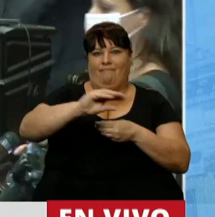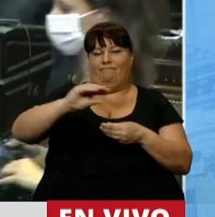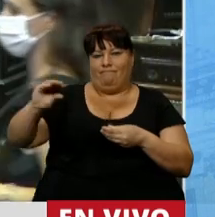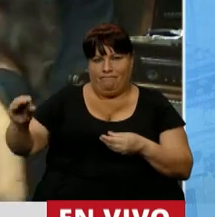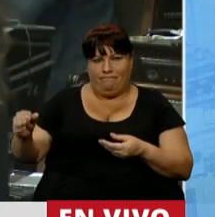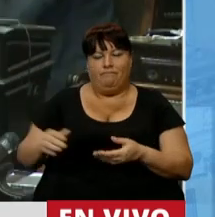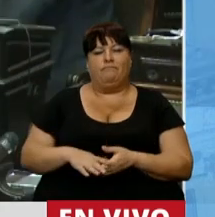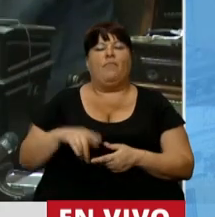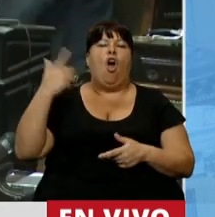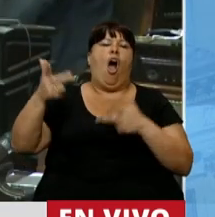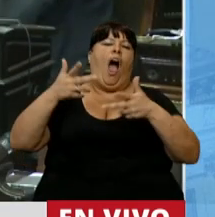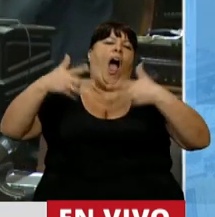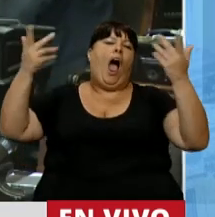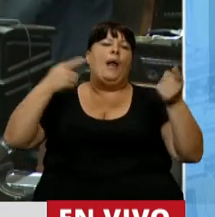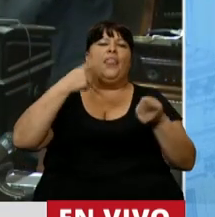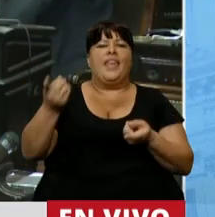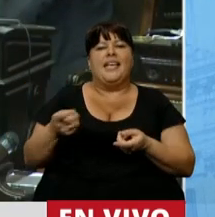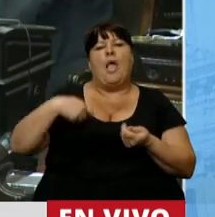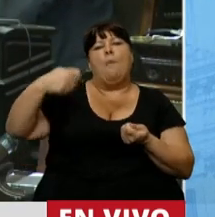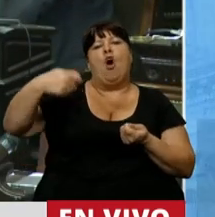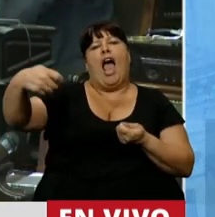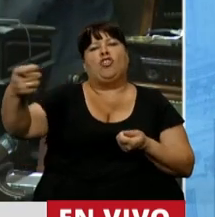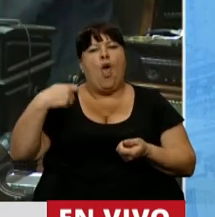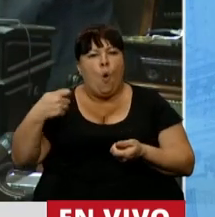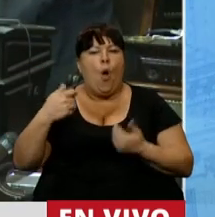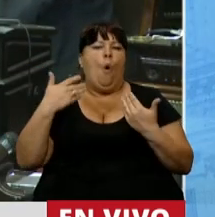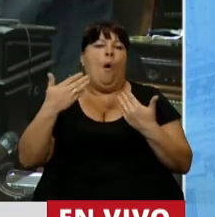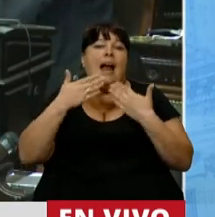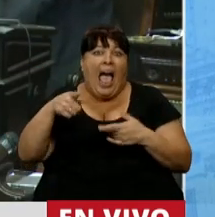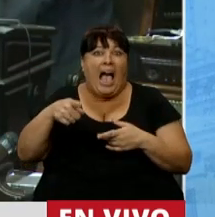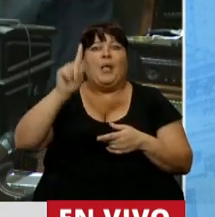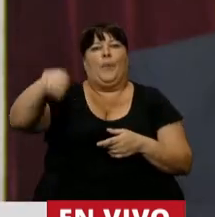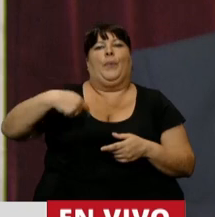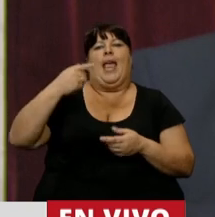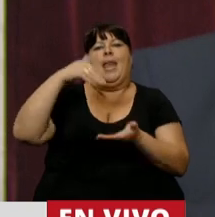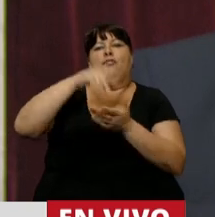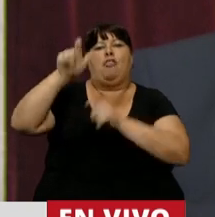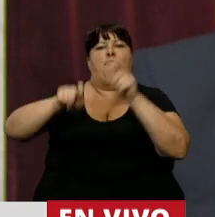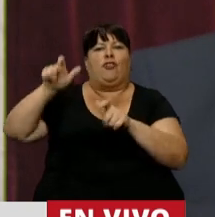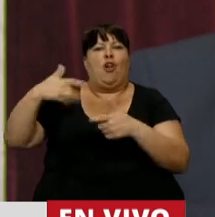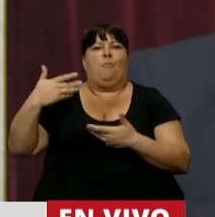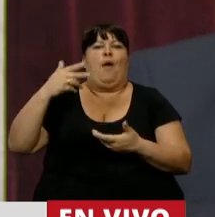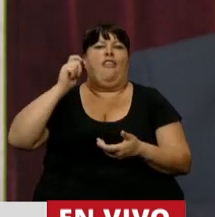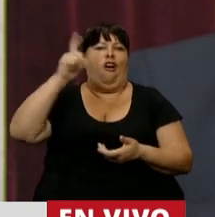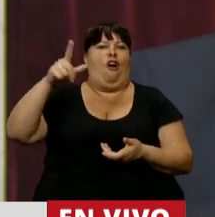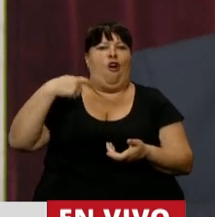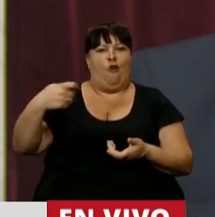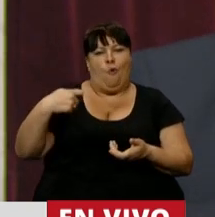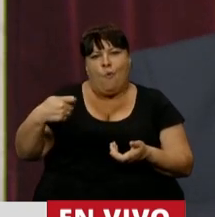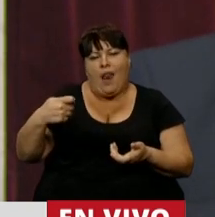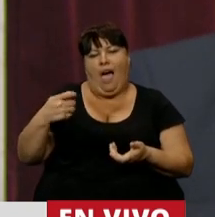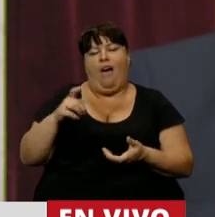Argentina. Muchos se rasgan las vestiduras hablando de las moratorias previsionales que permitieron que millones de compatriotas pudieran acceder a